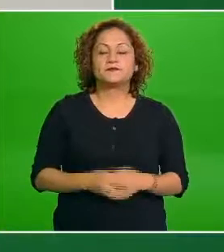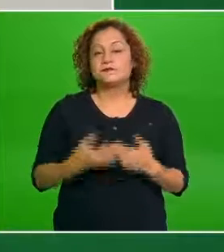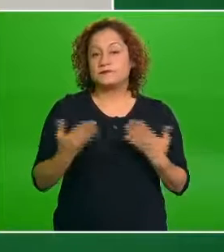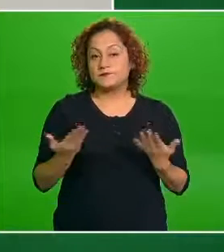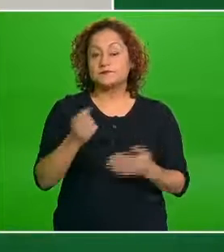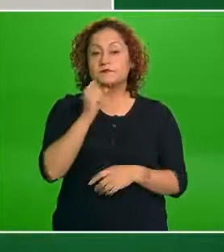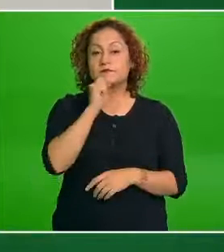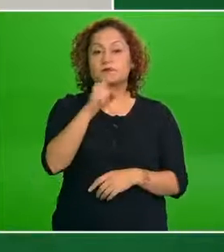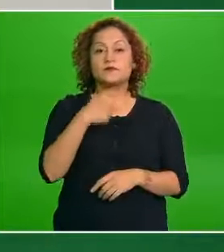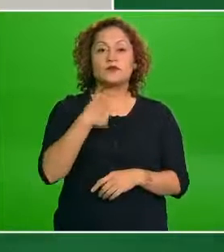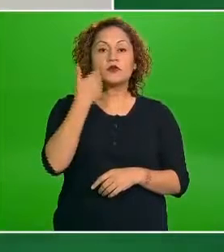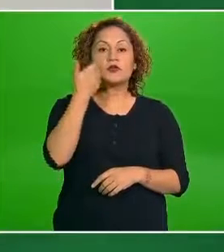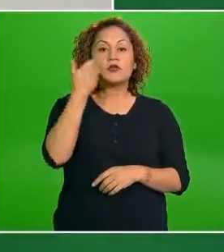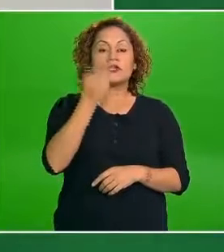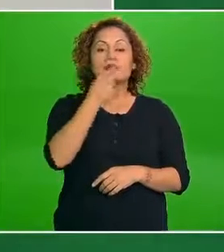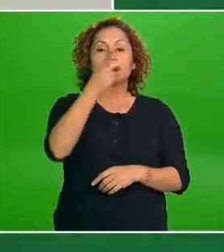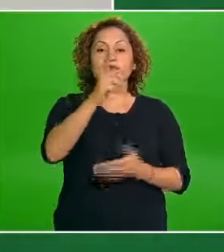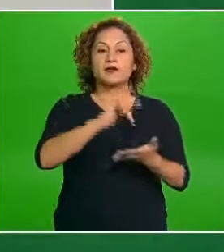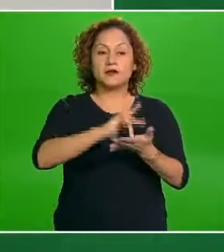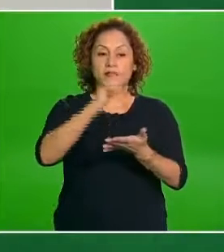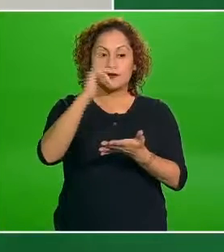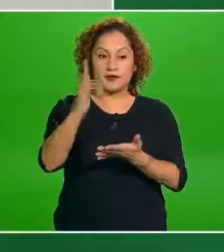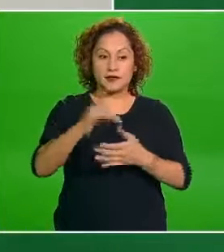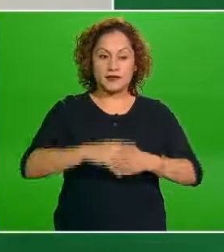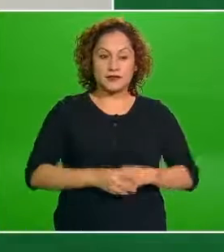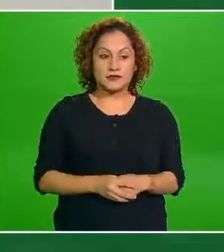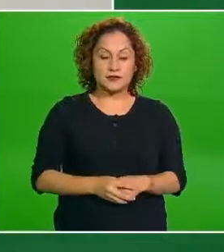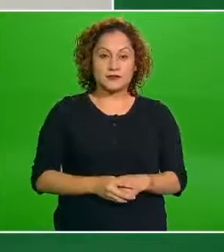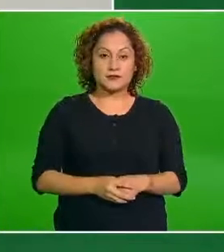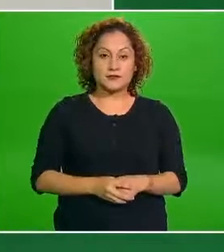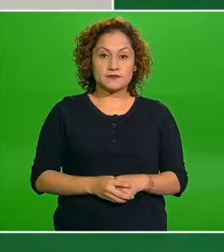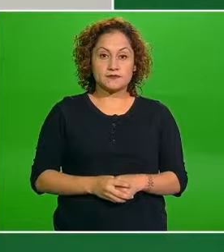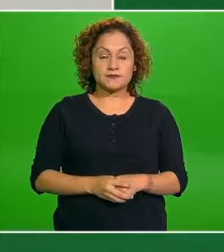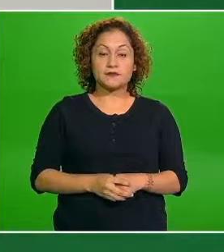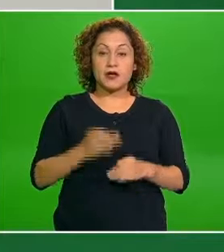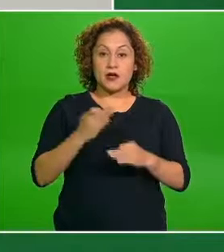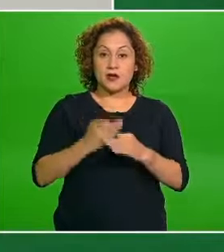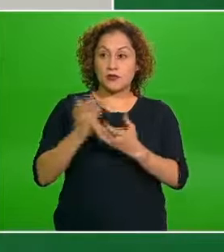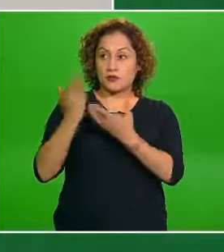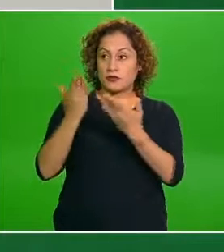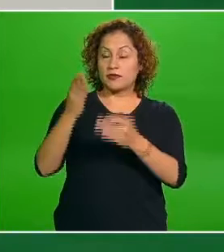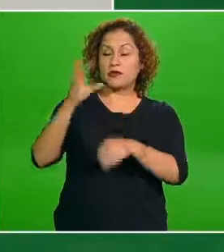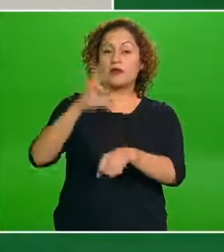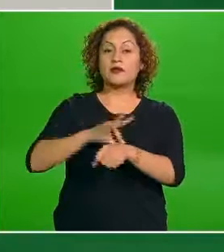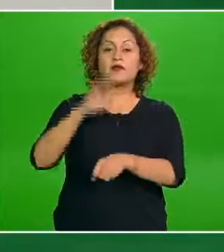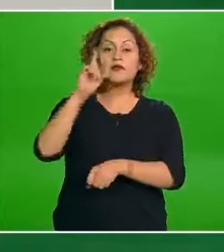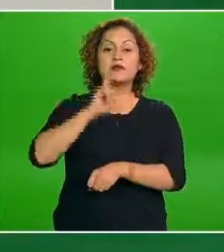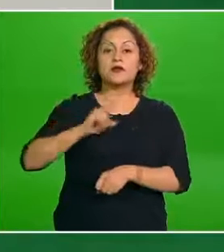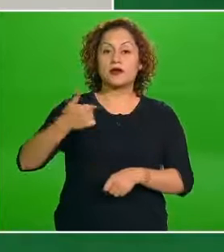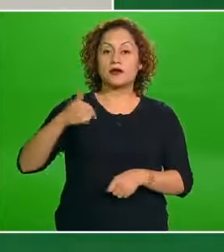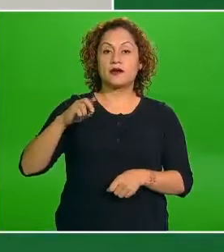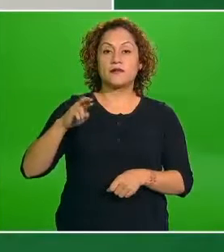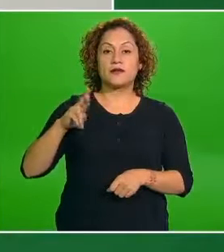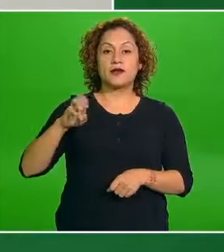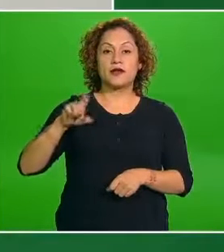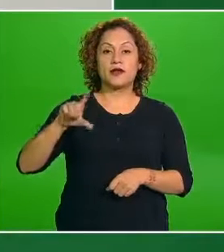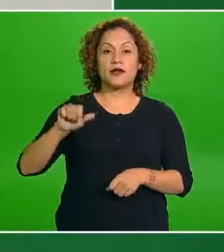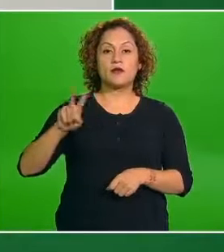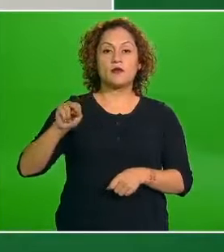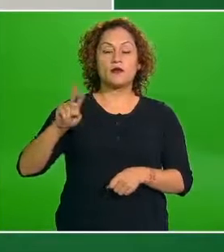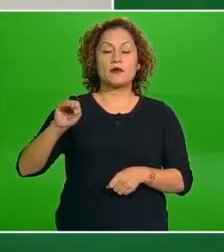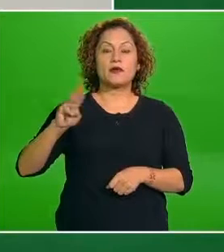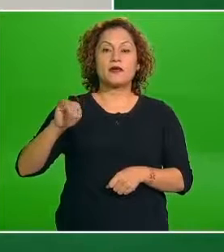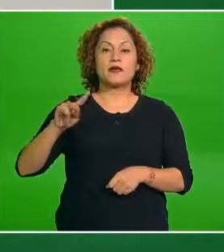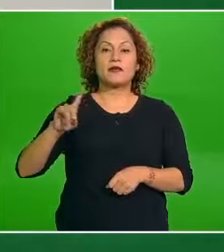quisiera también agradecer la participación en este momento de la doctora Gabriela Nucamendi. La doctora nos